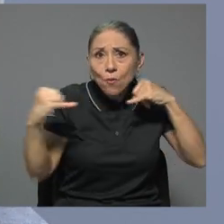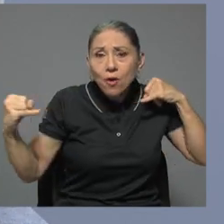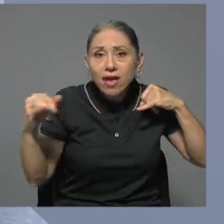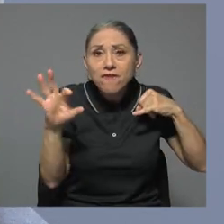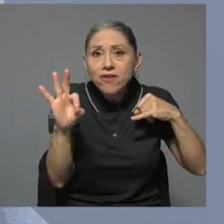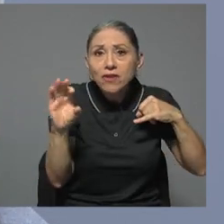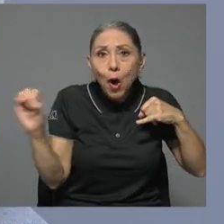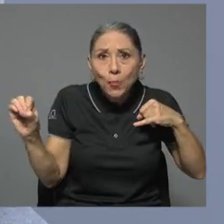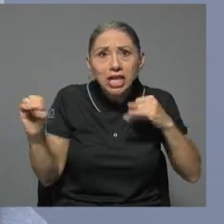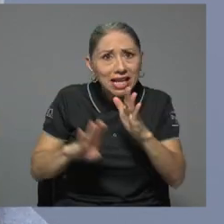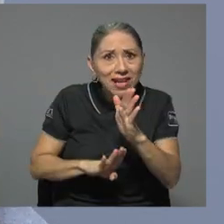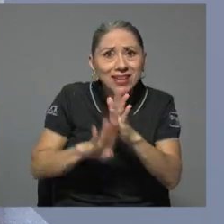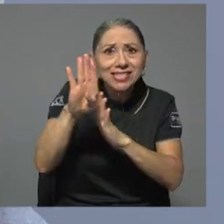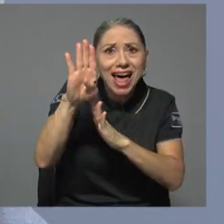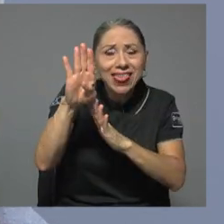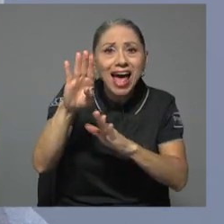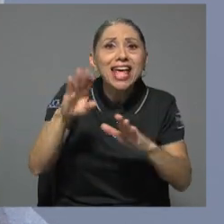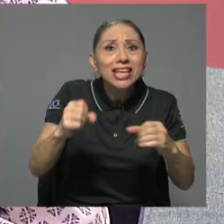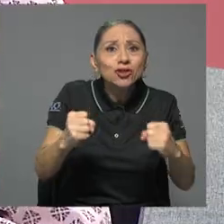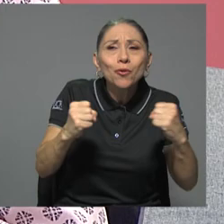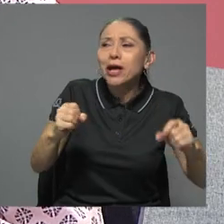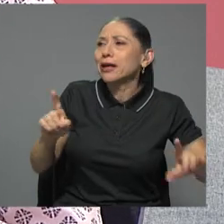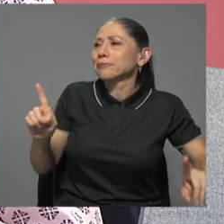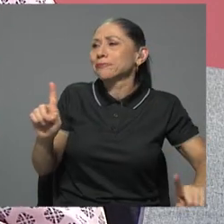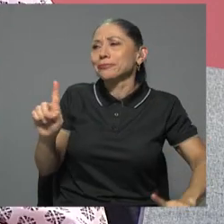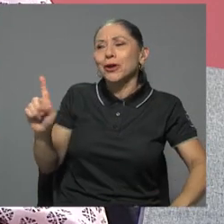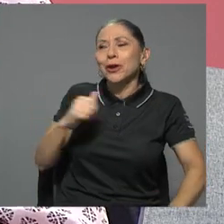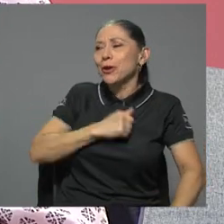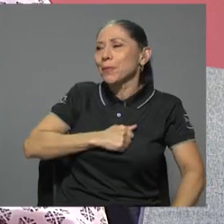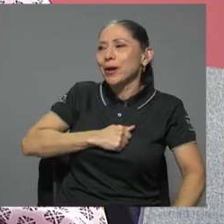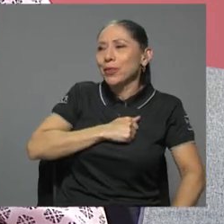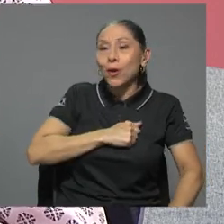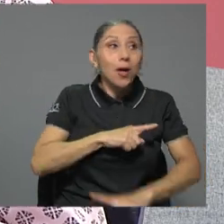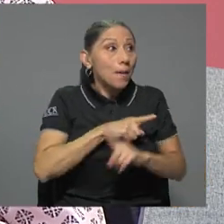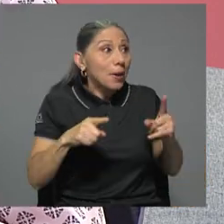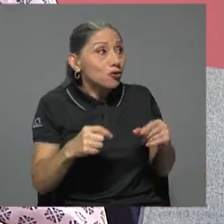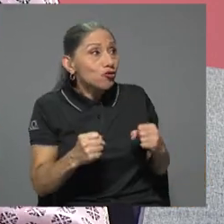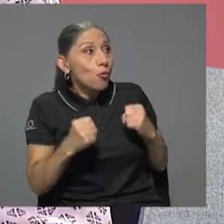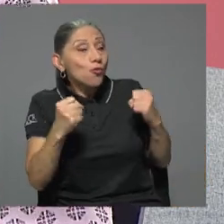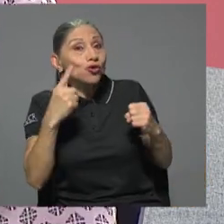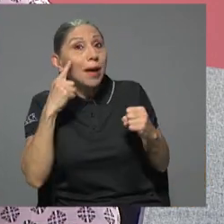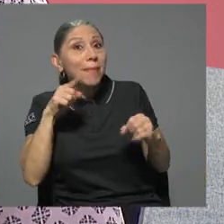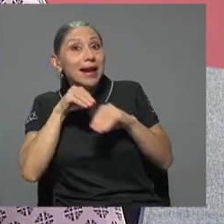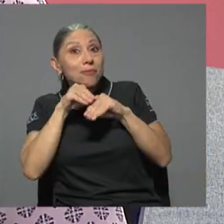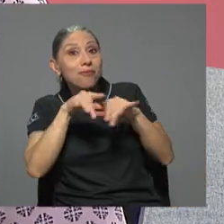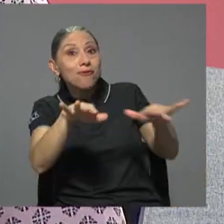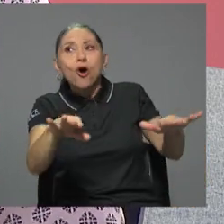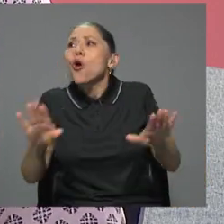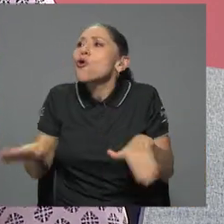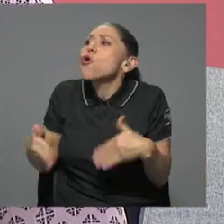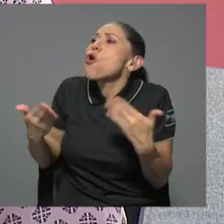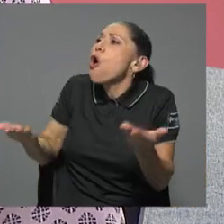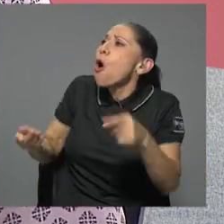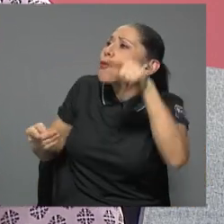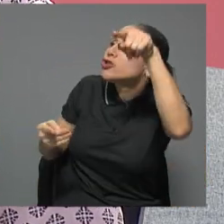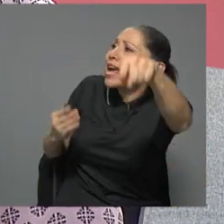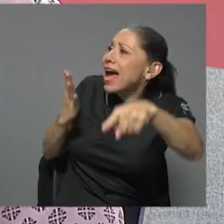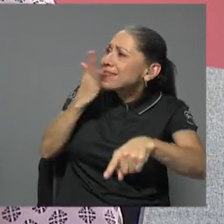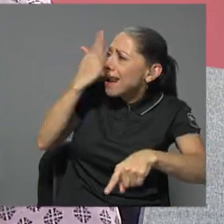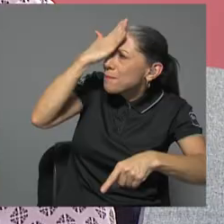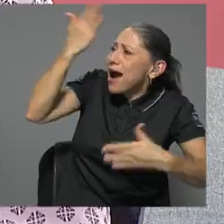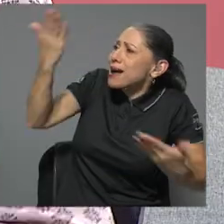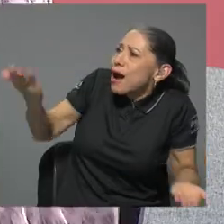óptica perdón robusta robusta para llegar además como llegan a la masa pero en la de los